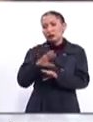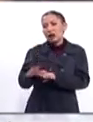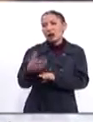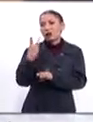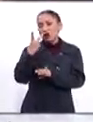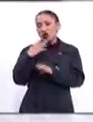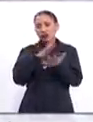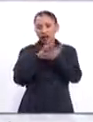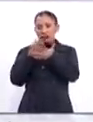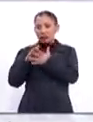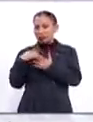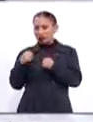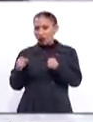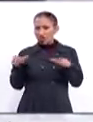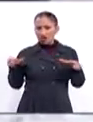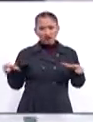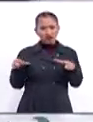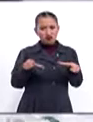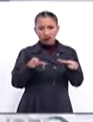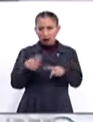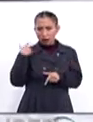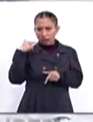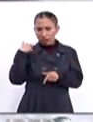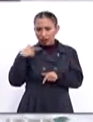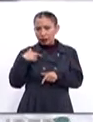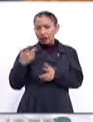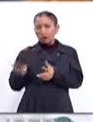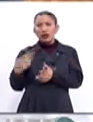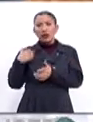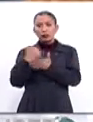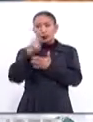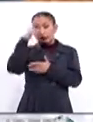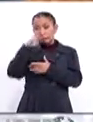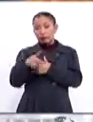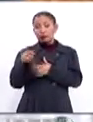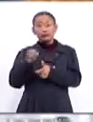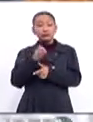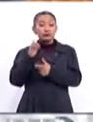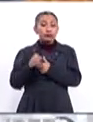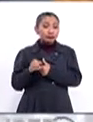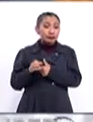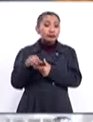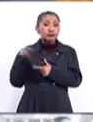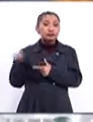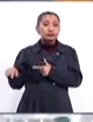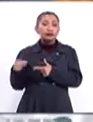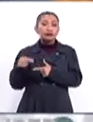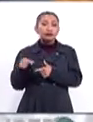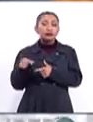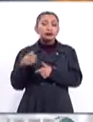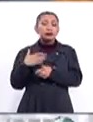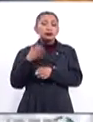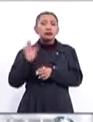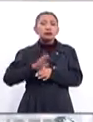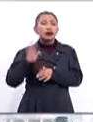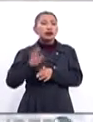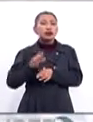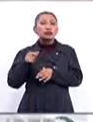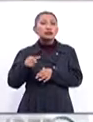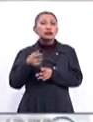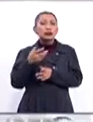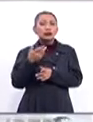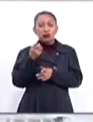de 2 cárceles de máxima seguridad en Guadalajara y en la Ciudad de México. Y entonces, me parece que en ese